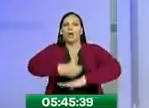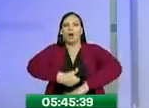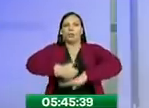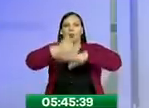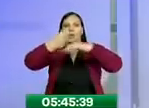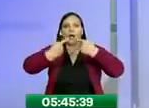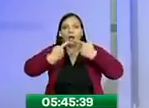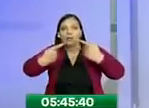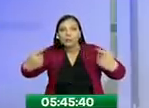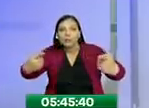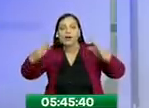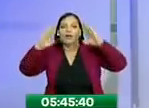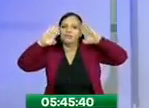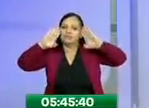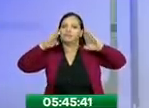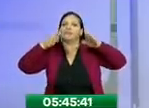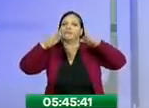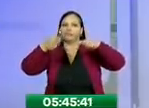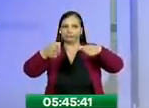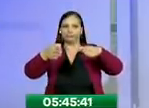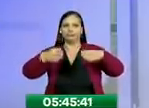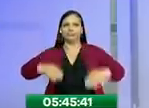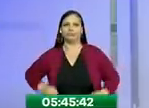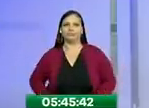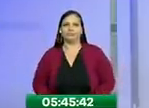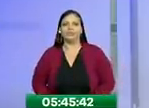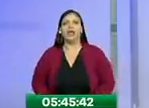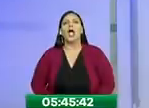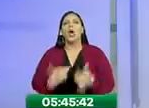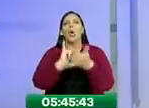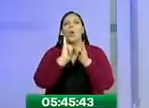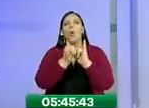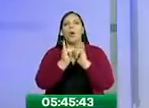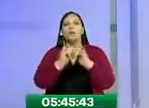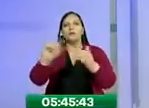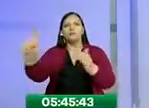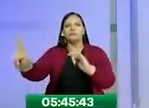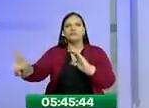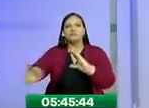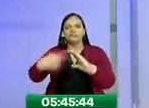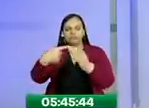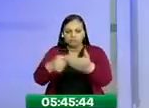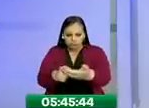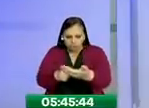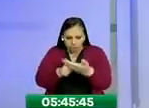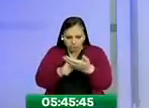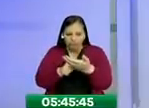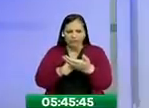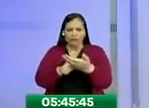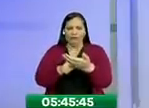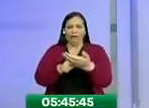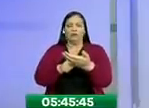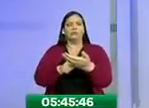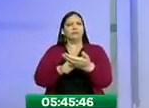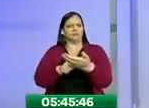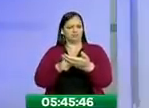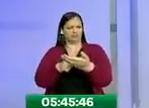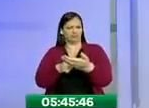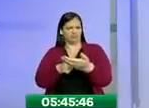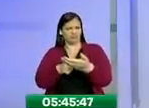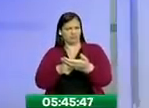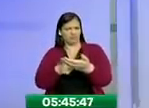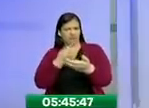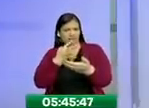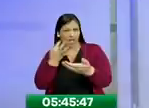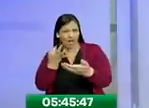enviar a hacer una cadena viral por WhatsApp, primero tenemos que revisar e informarnos si es lo que está ahí es real o no. Así que ya lo